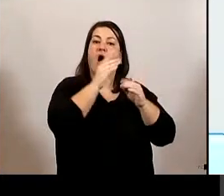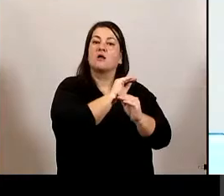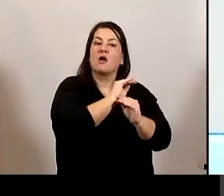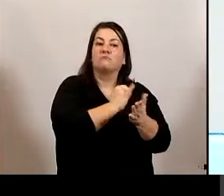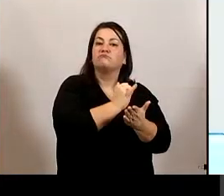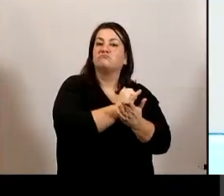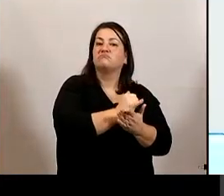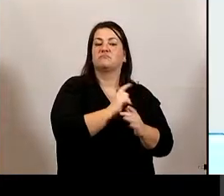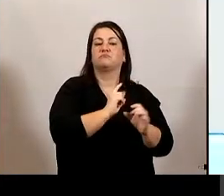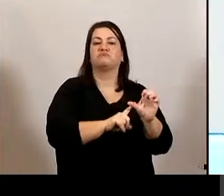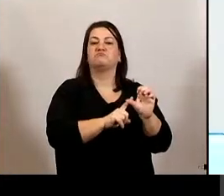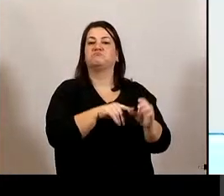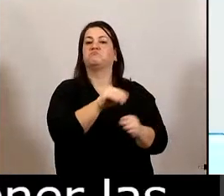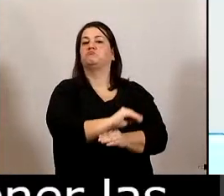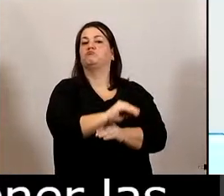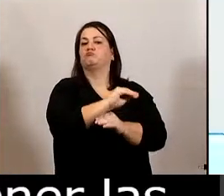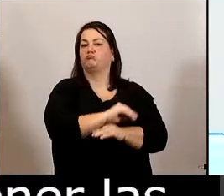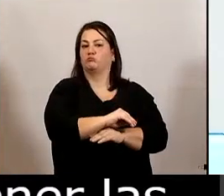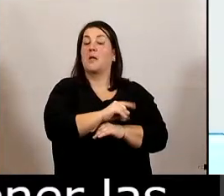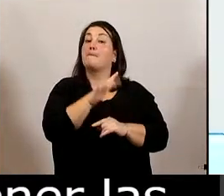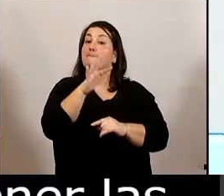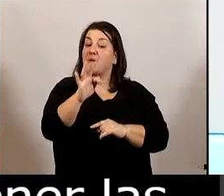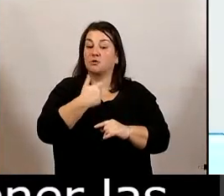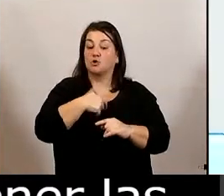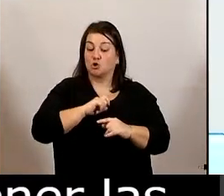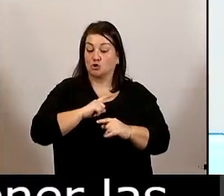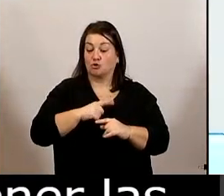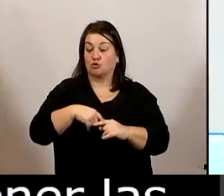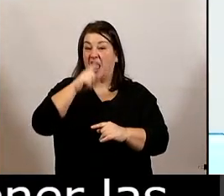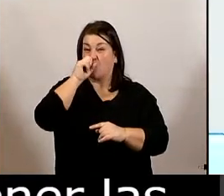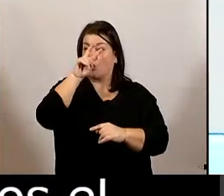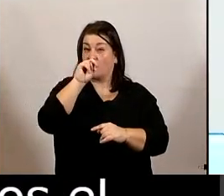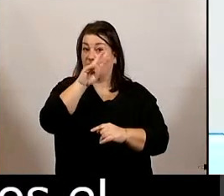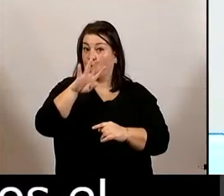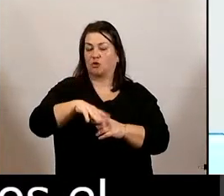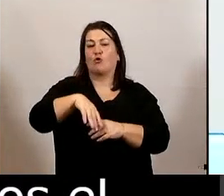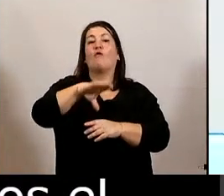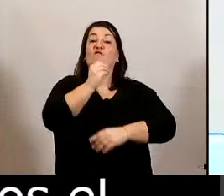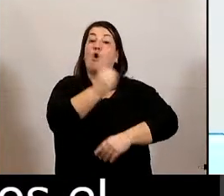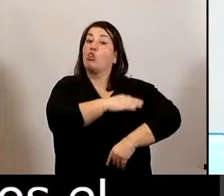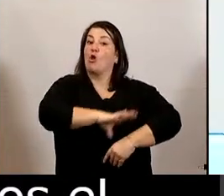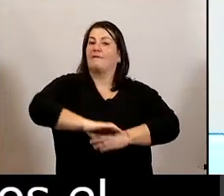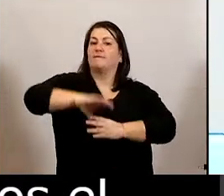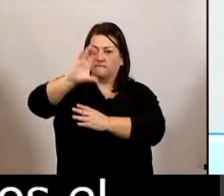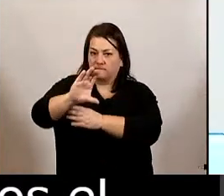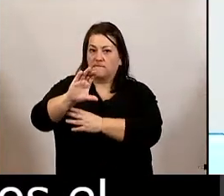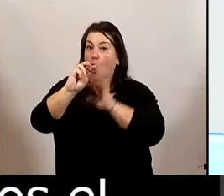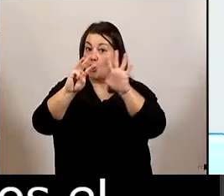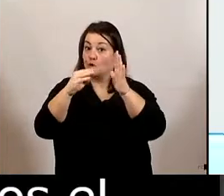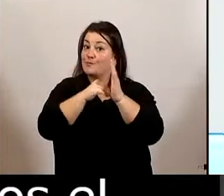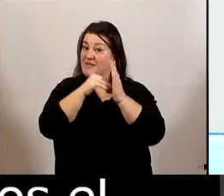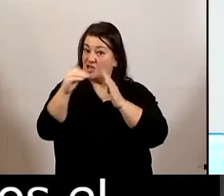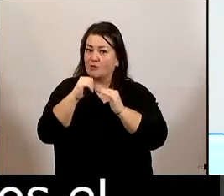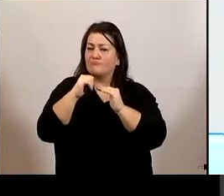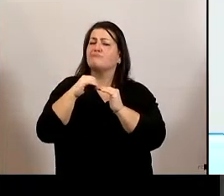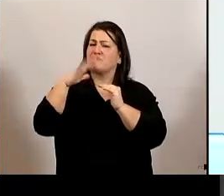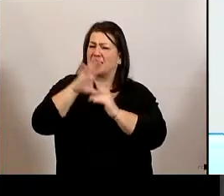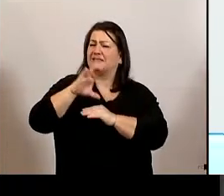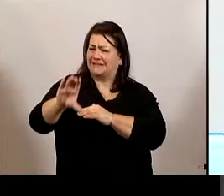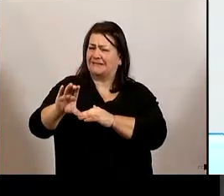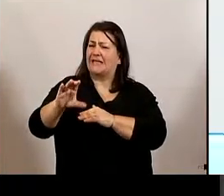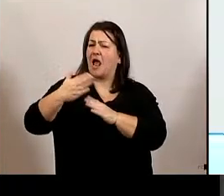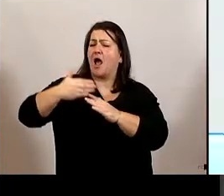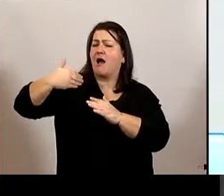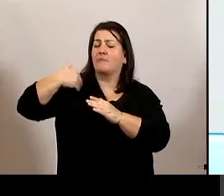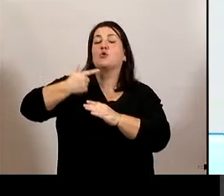extremeñas. Además, garantizamos el aumento ya realizado en el 2024 de los fondos, cuando superamos los 8 millones que se venían